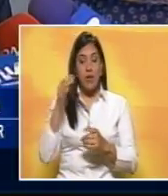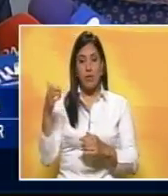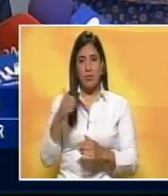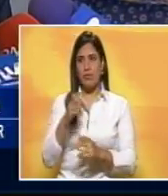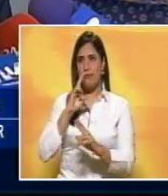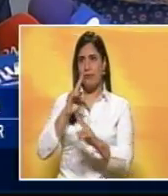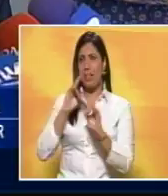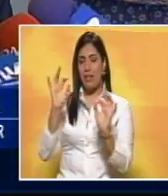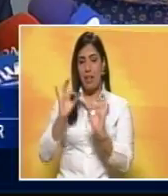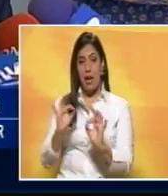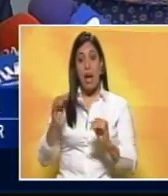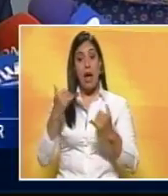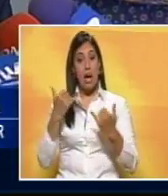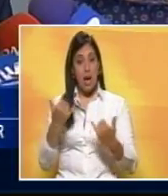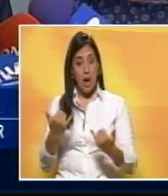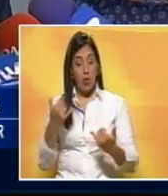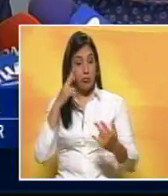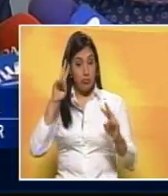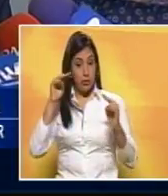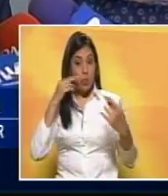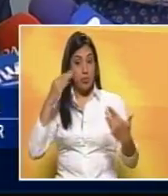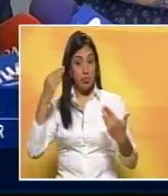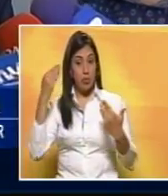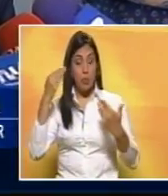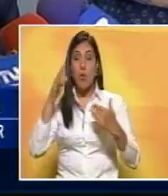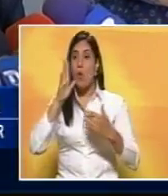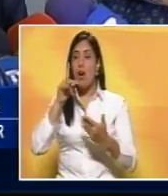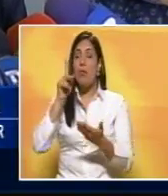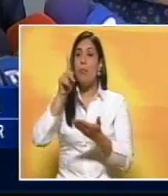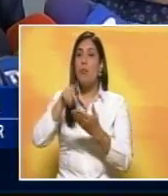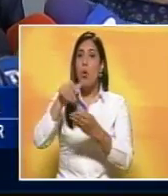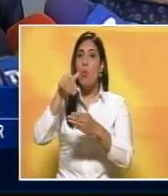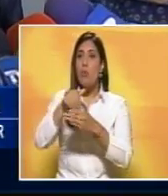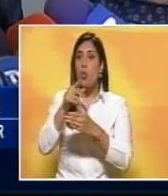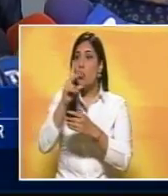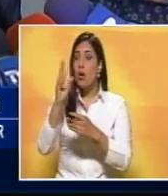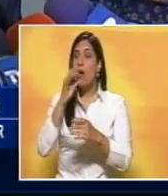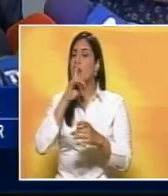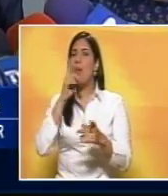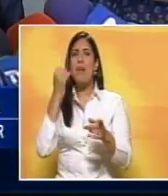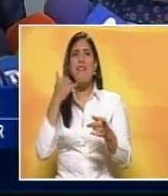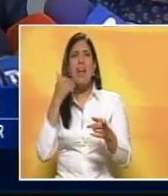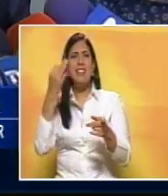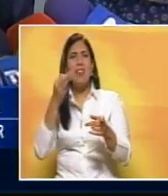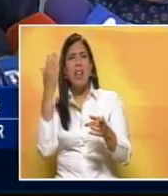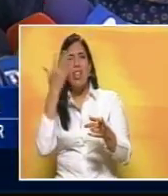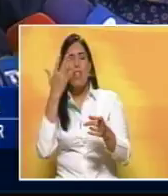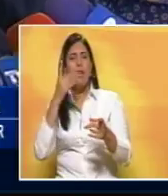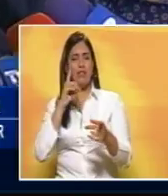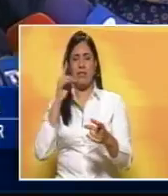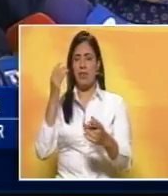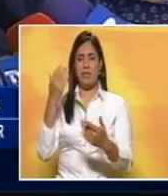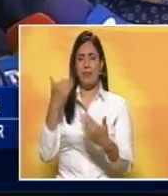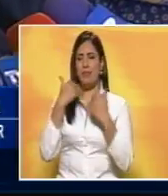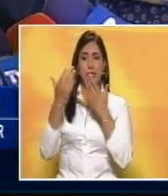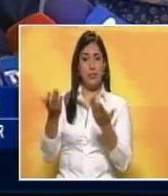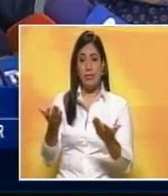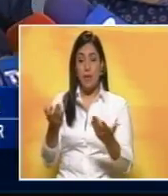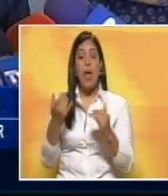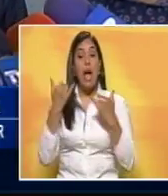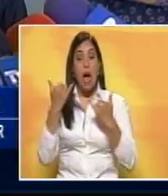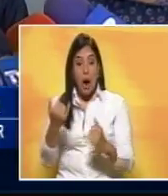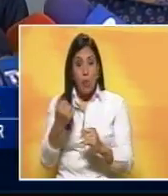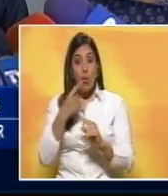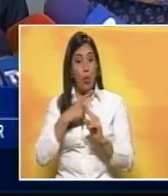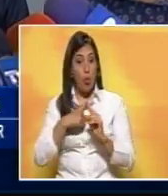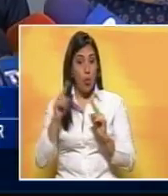unidad. En tal sentido, según él, no asistir al proceso electoral alegando falta de garantías resulta inútil. Respecto